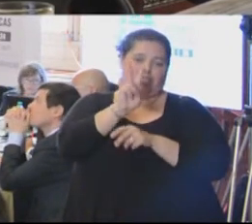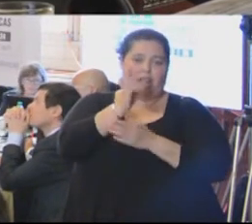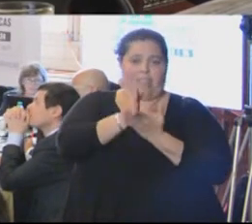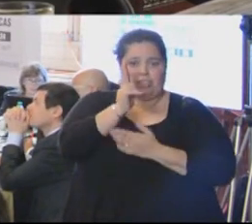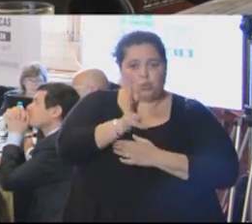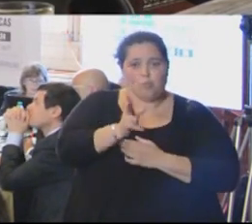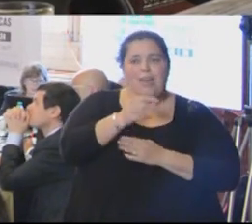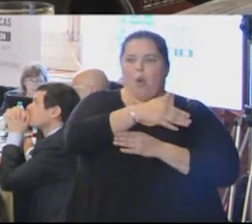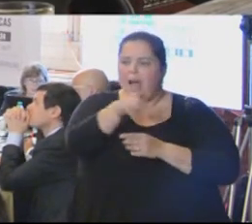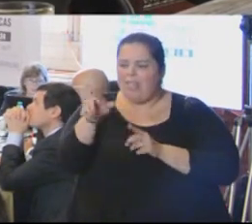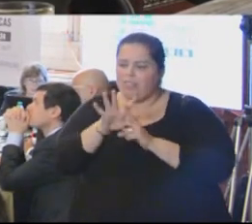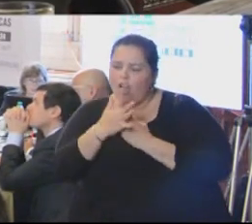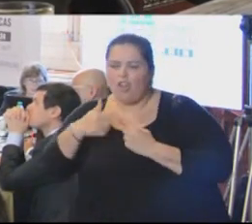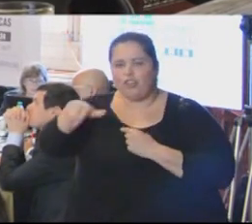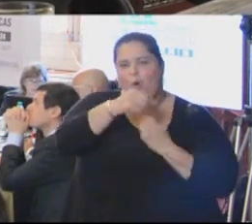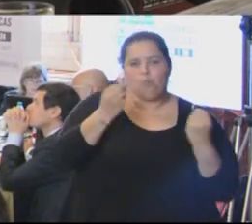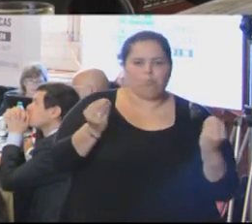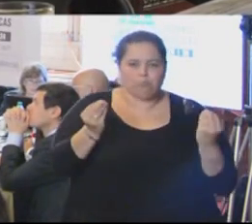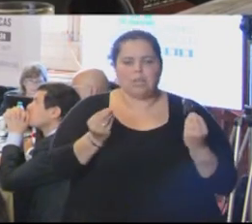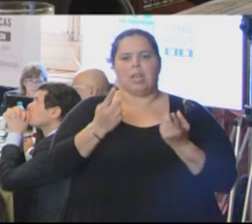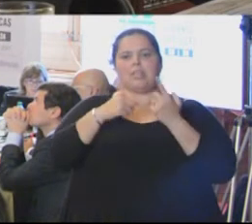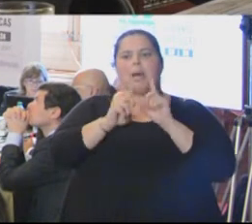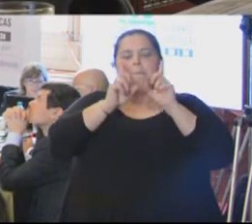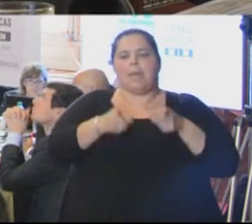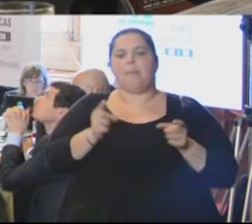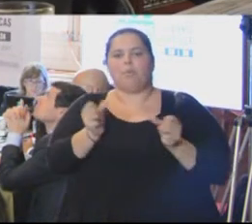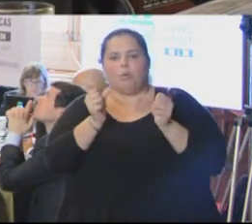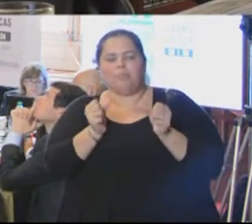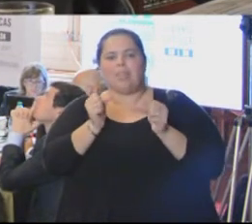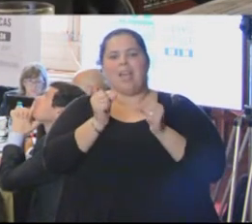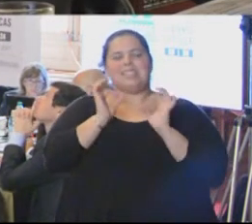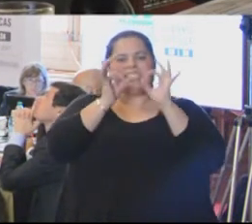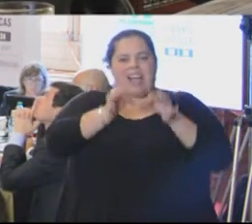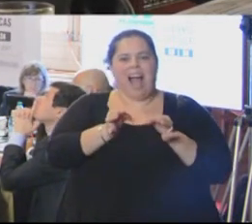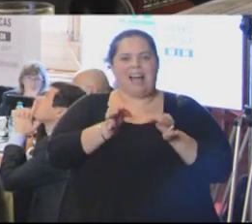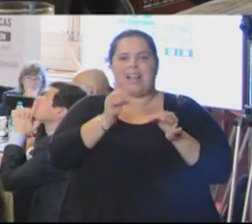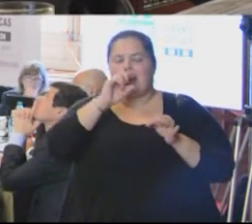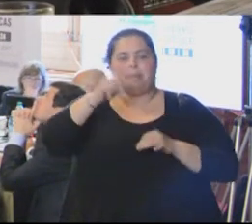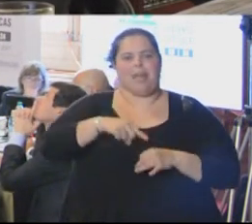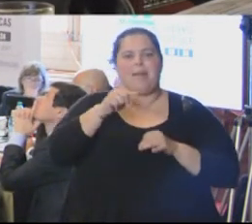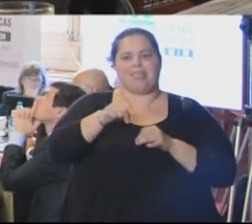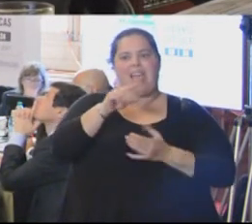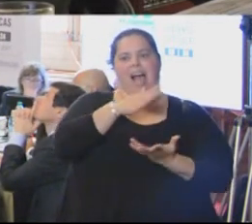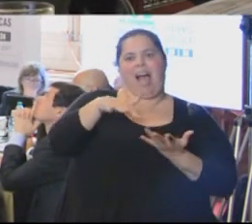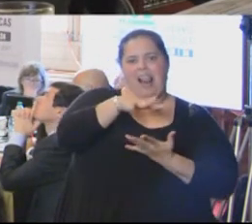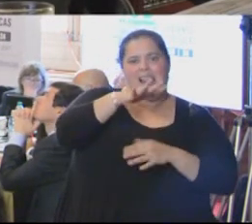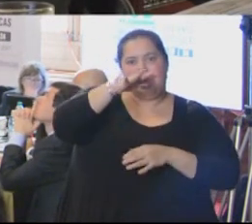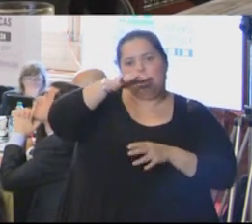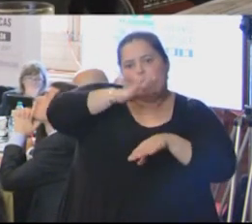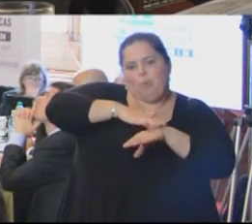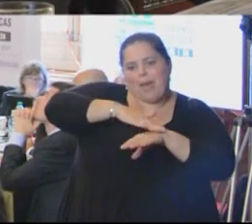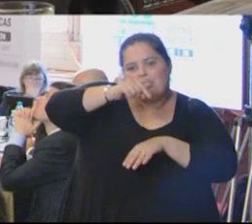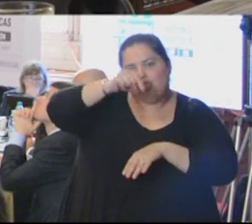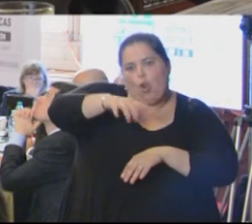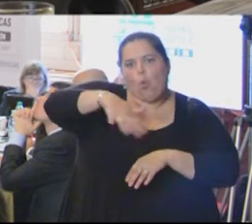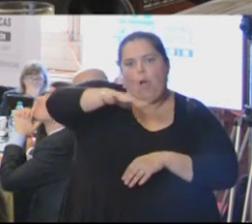unidades itinerantes con el propósito de llegar con prontitud a la escena de los hechos. Esta tal vez ha sido una de las estrategias más exitosas